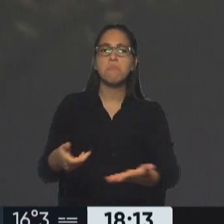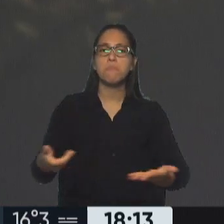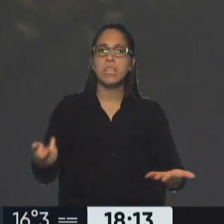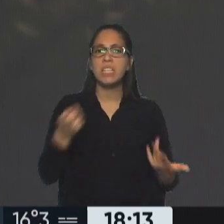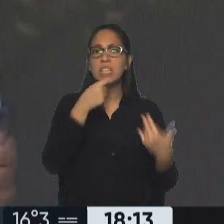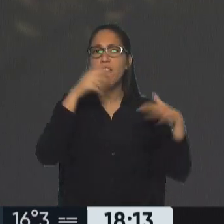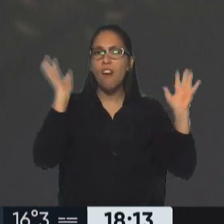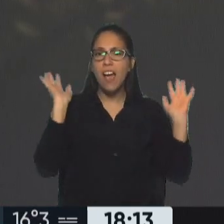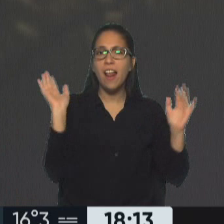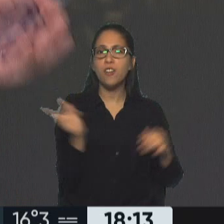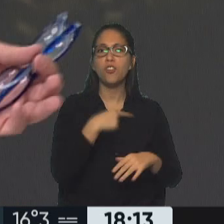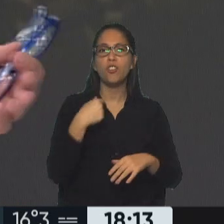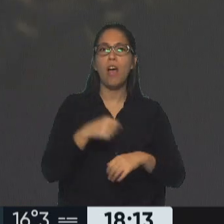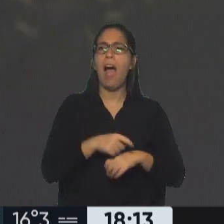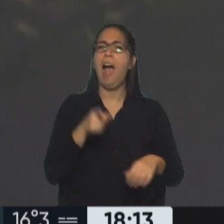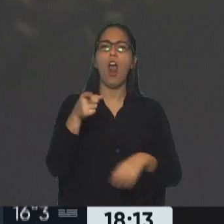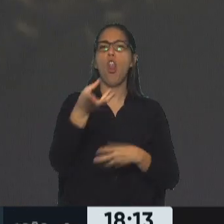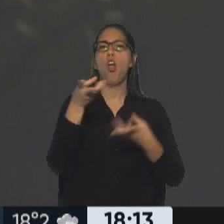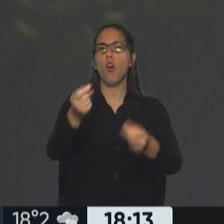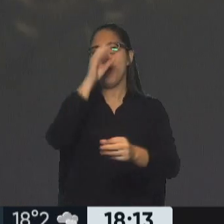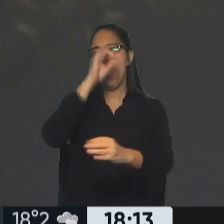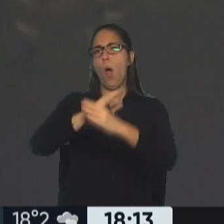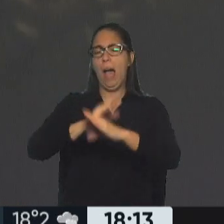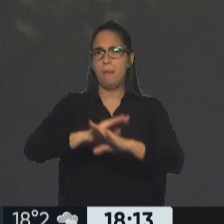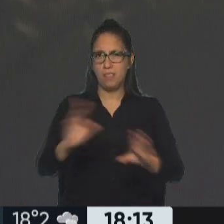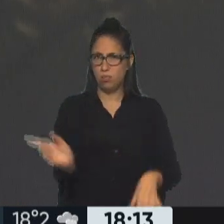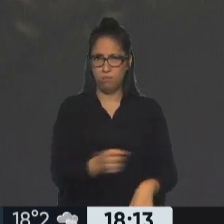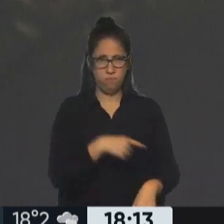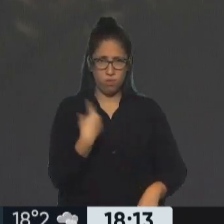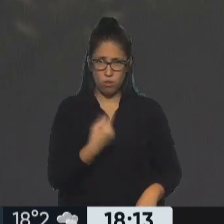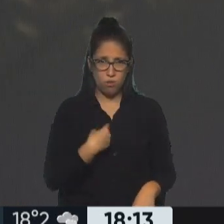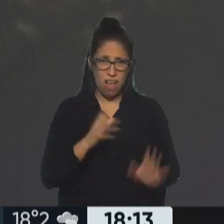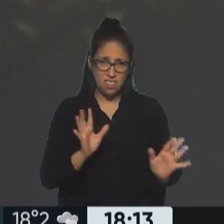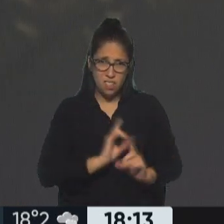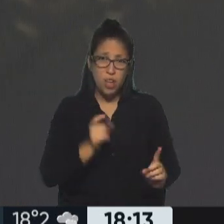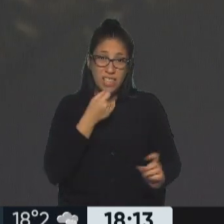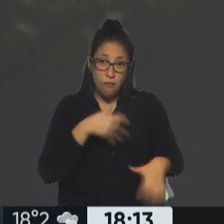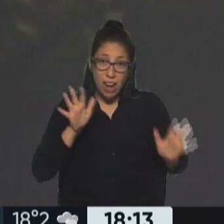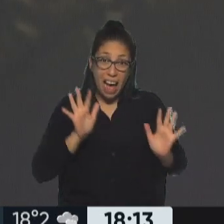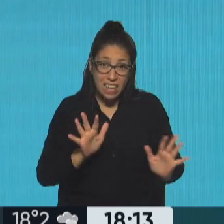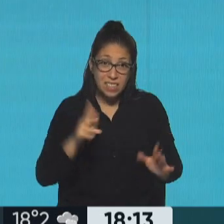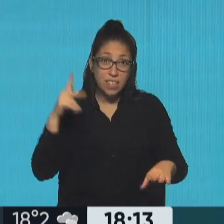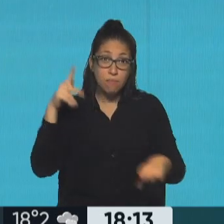como a veces dicen, un boicot de compras. Ni siquiera eso resolvería el tema de la inflación. Gracias, Rulo. De nada.